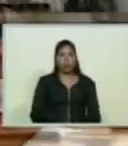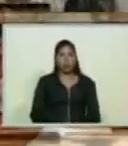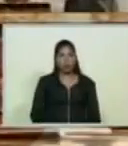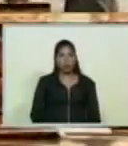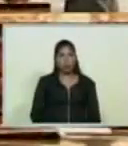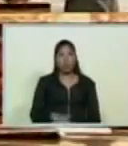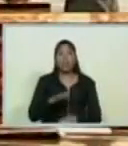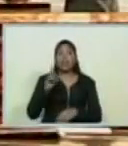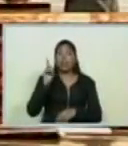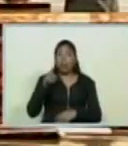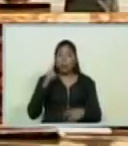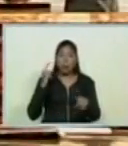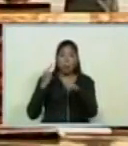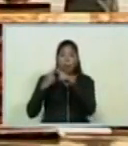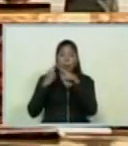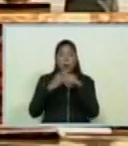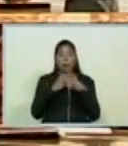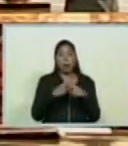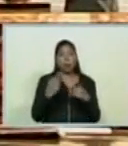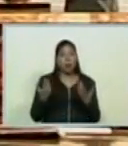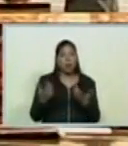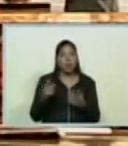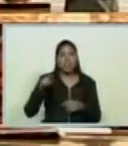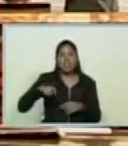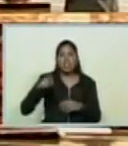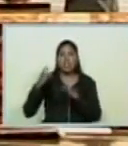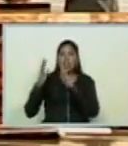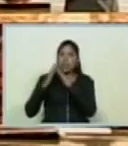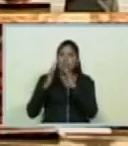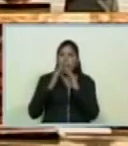las necesidades, vivienda,